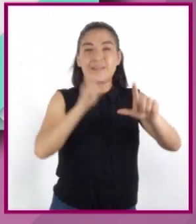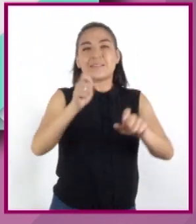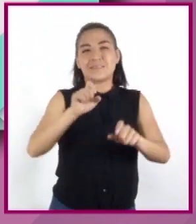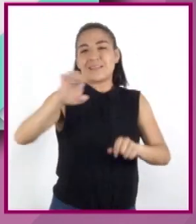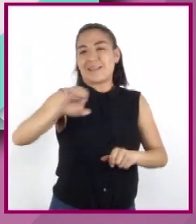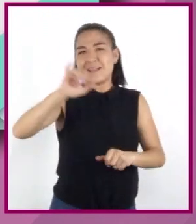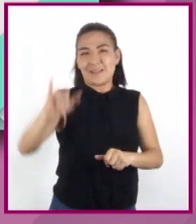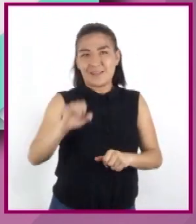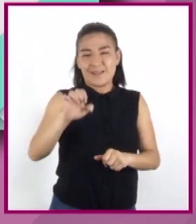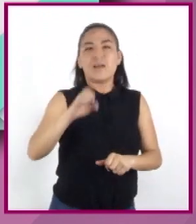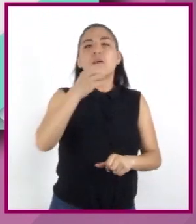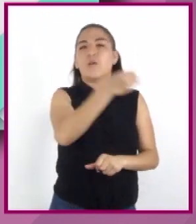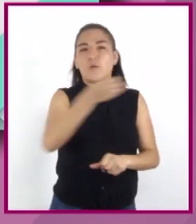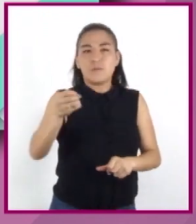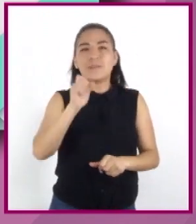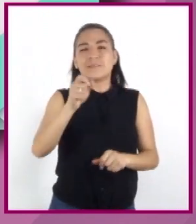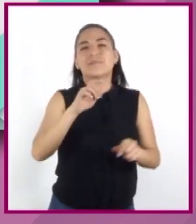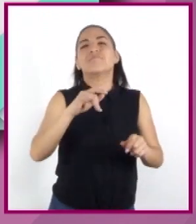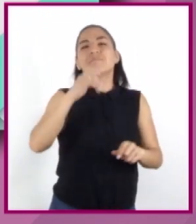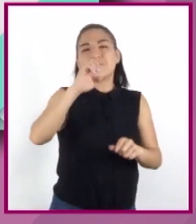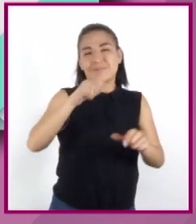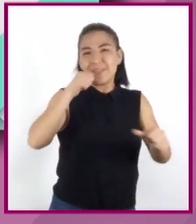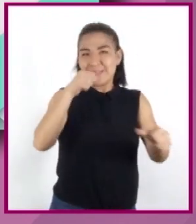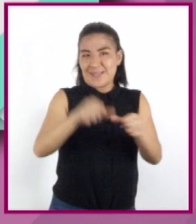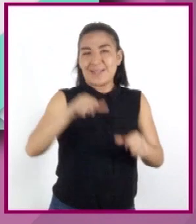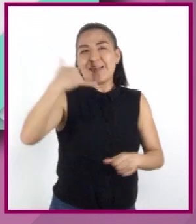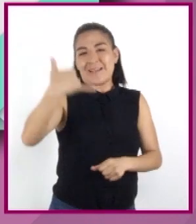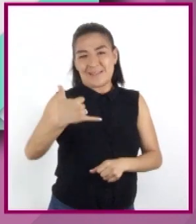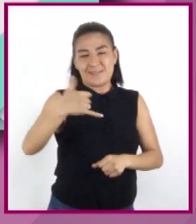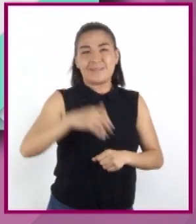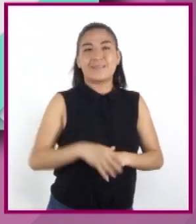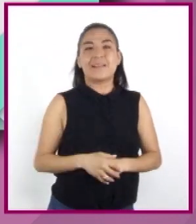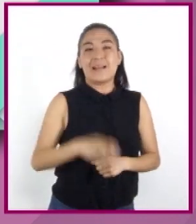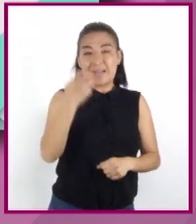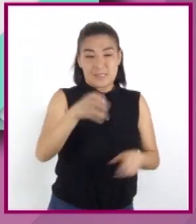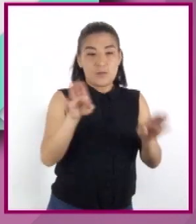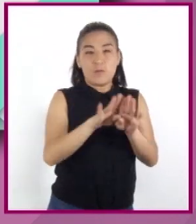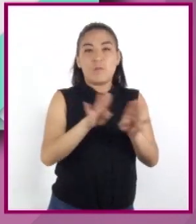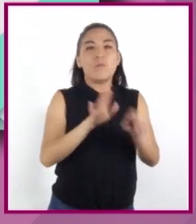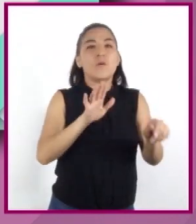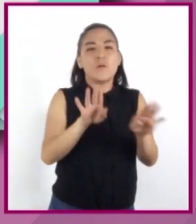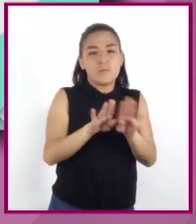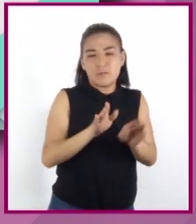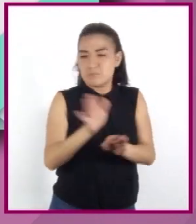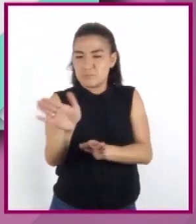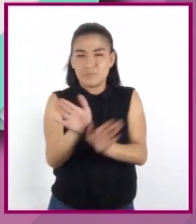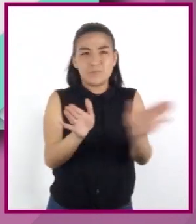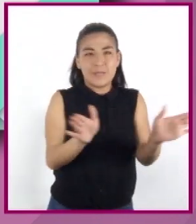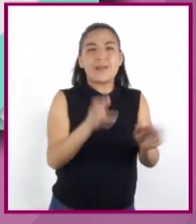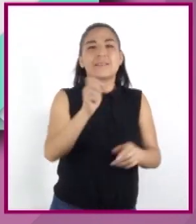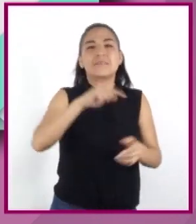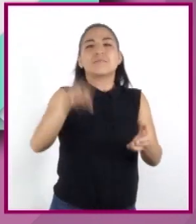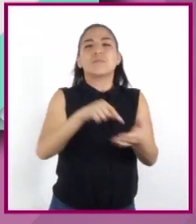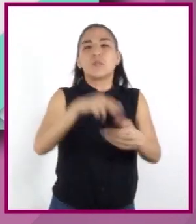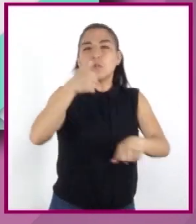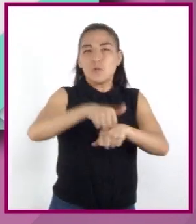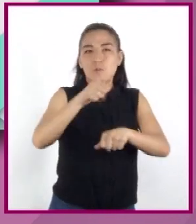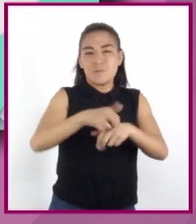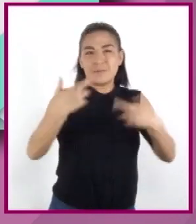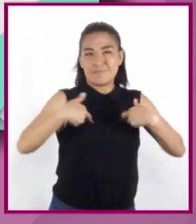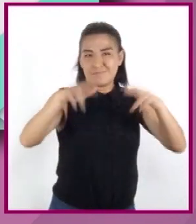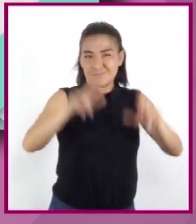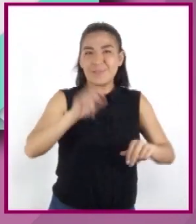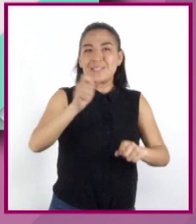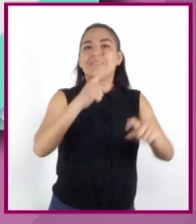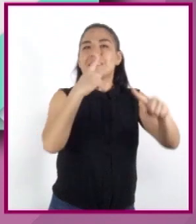las ordenadas o el eje de las Y. Así que, para ubicar una coordenada, primero ubicamos el número que representa a las